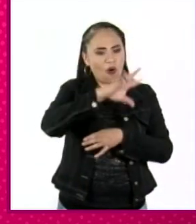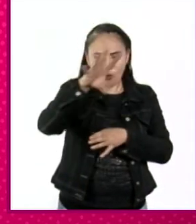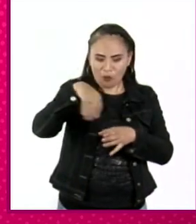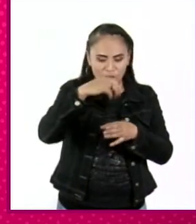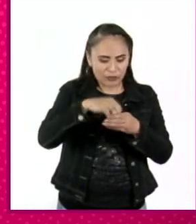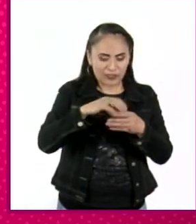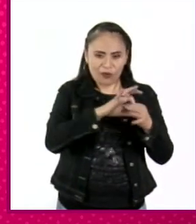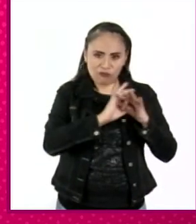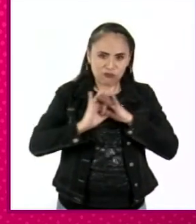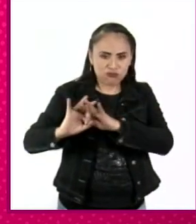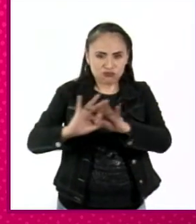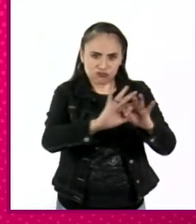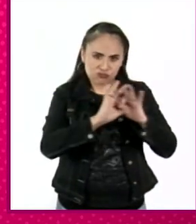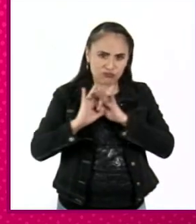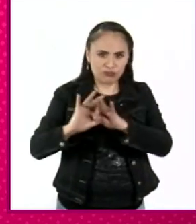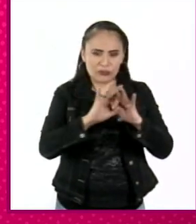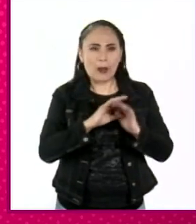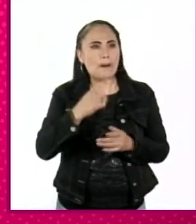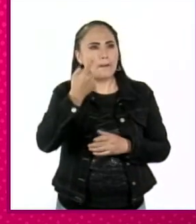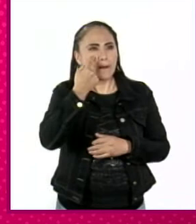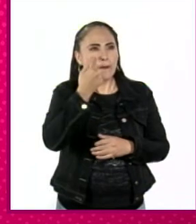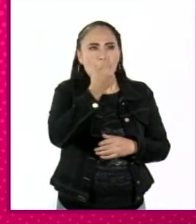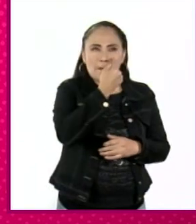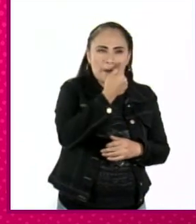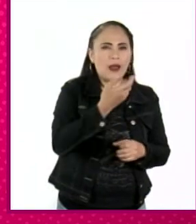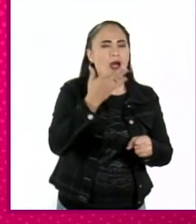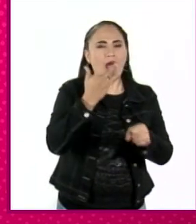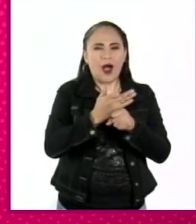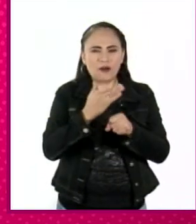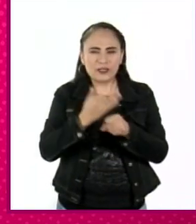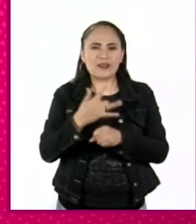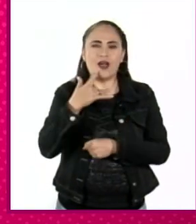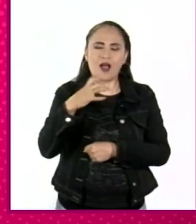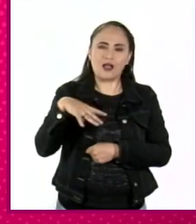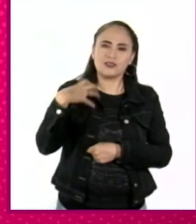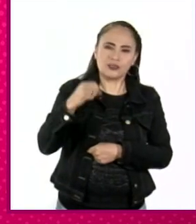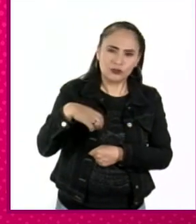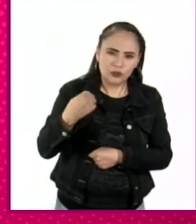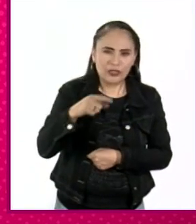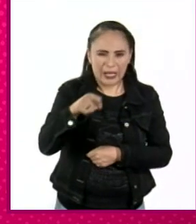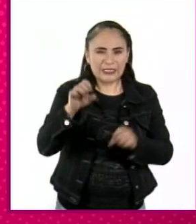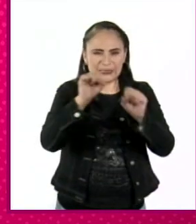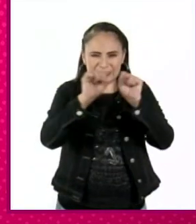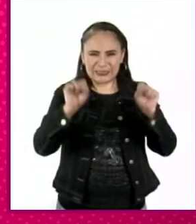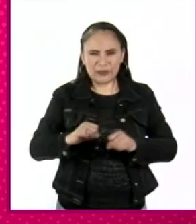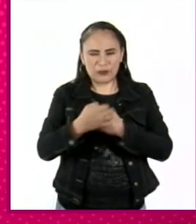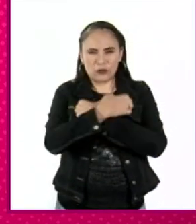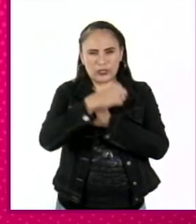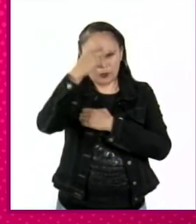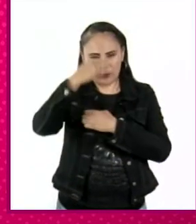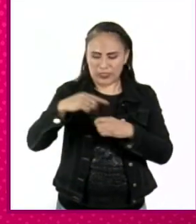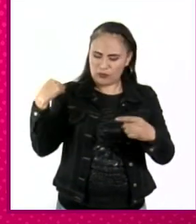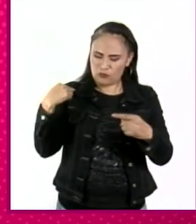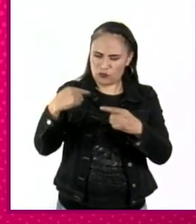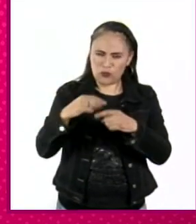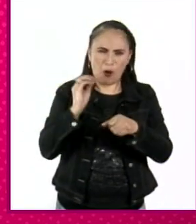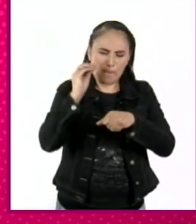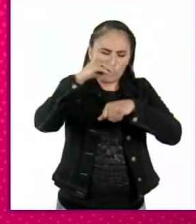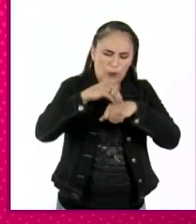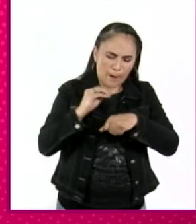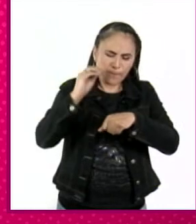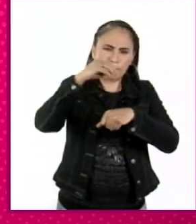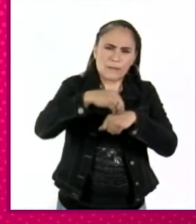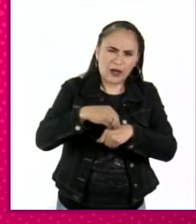debemos aspirar y en lo que se está trabajando de alguna manera en nuestro sistema educativo mexicano desde hace algunos años